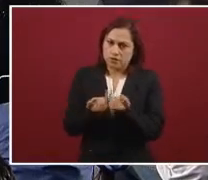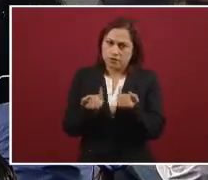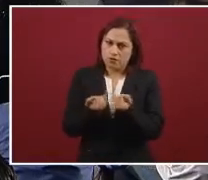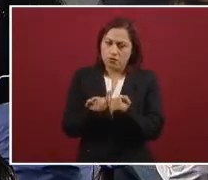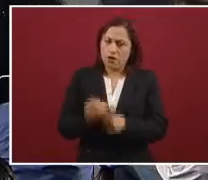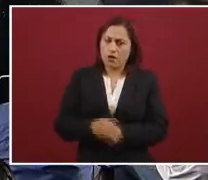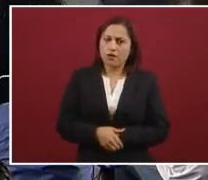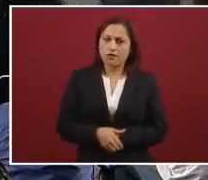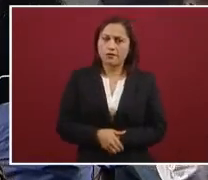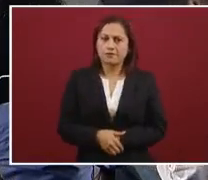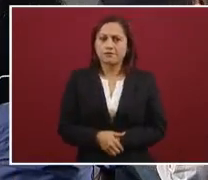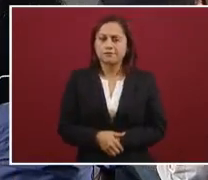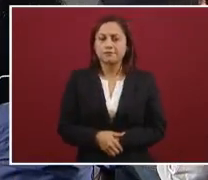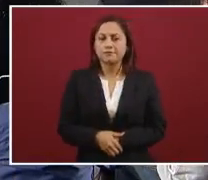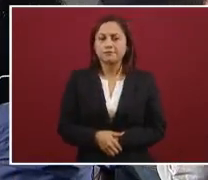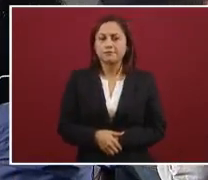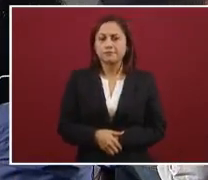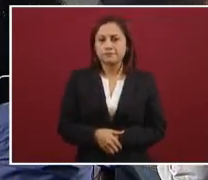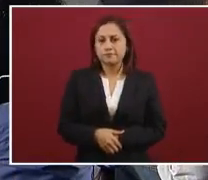los